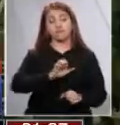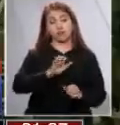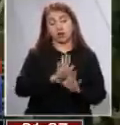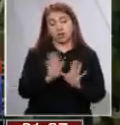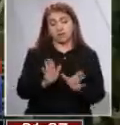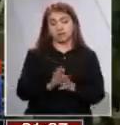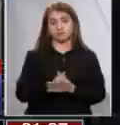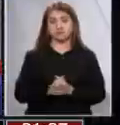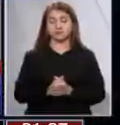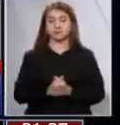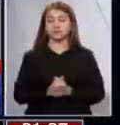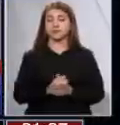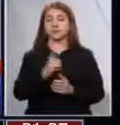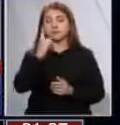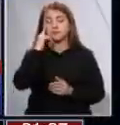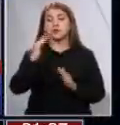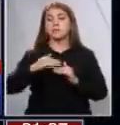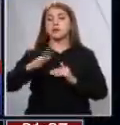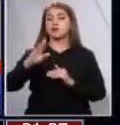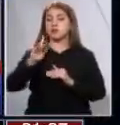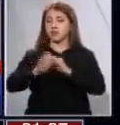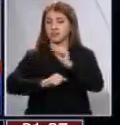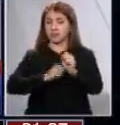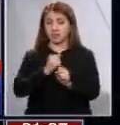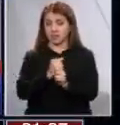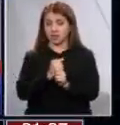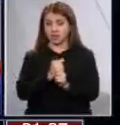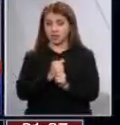violentada. Pero en el caso de los mayores de edad, ¿no